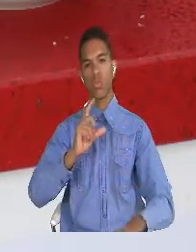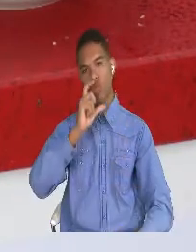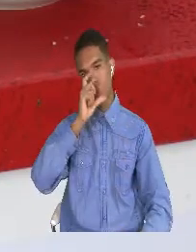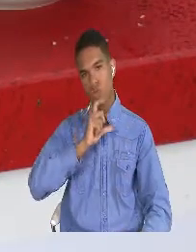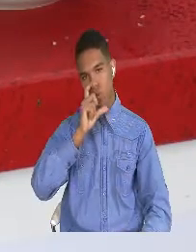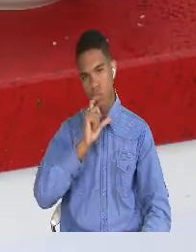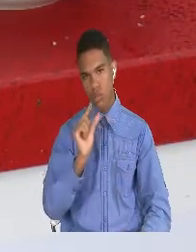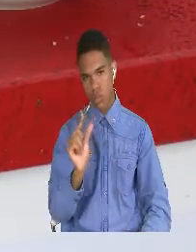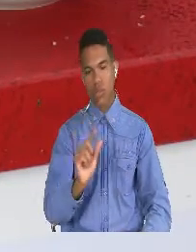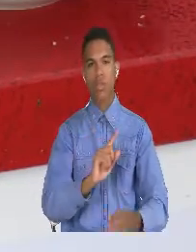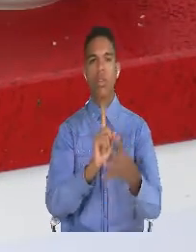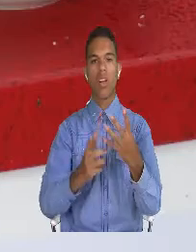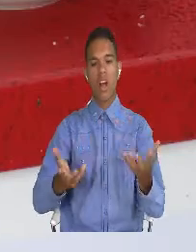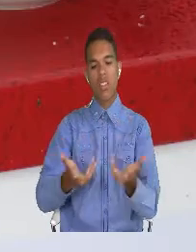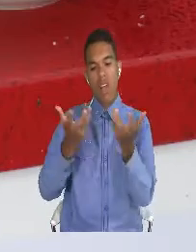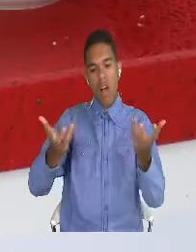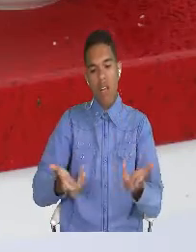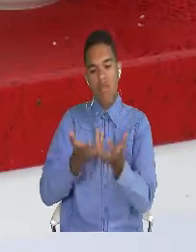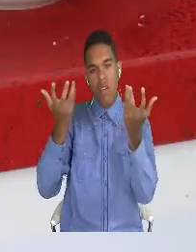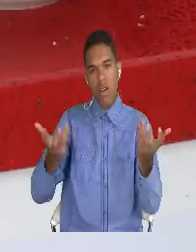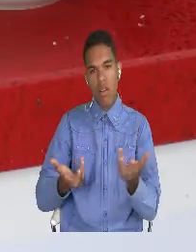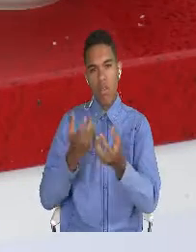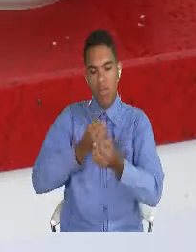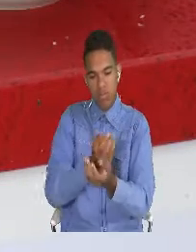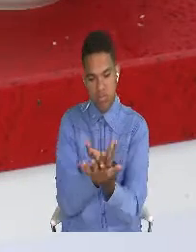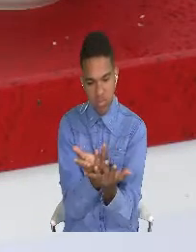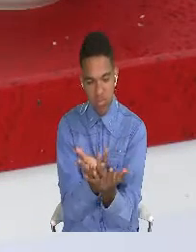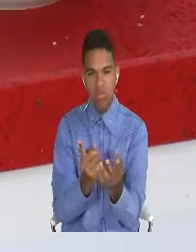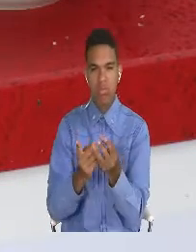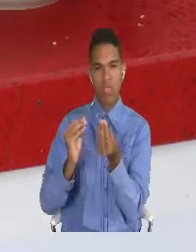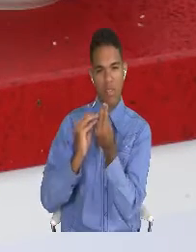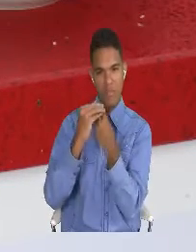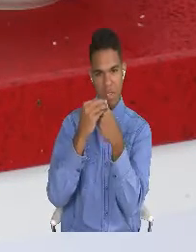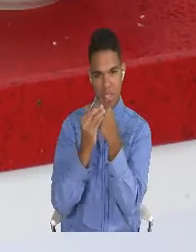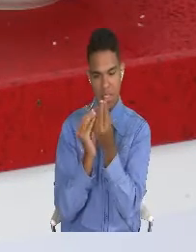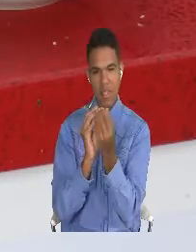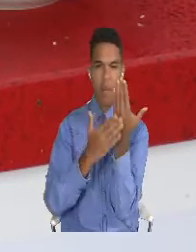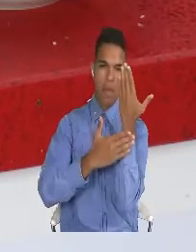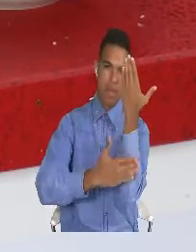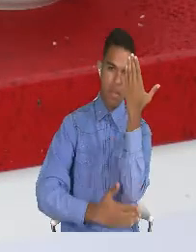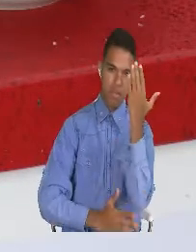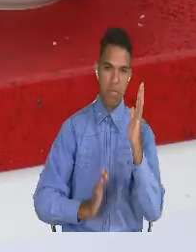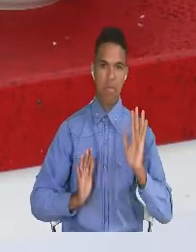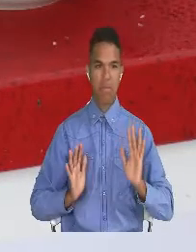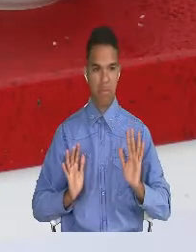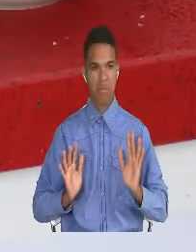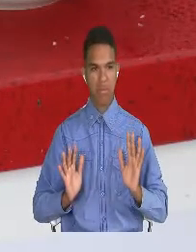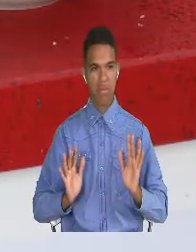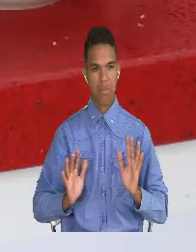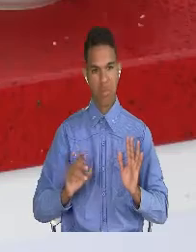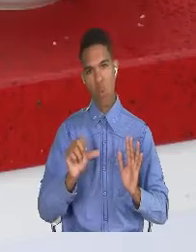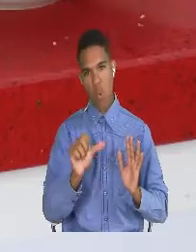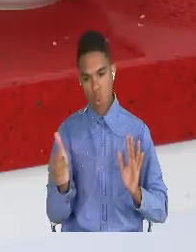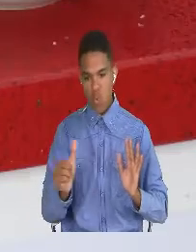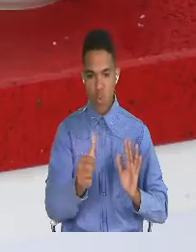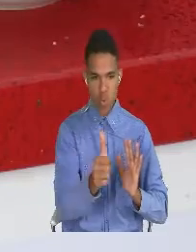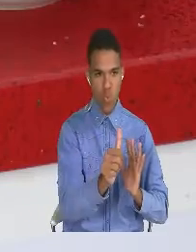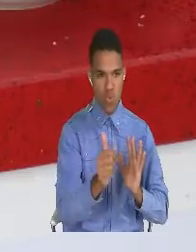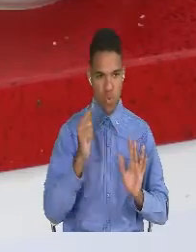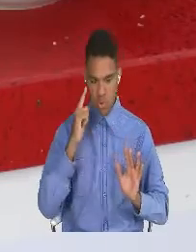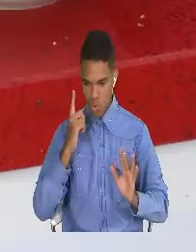para hacer una ensaladita que fue nuestra lechuga, nuestras fresas, nuestra piña. Por acá atrás tengo unas cositas que pueden ser